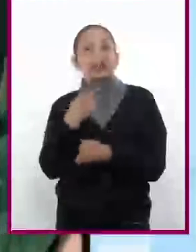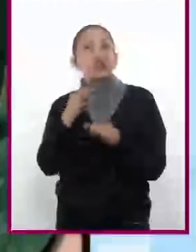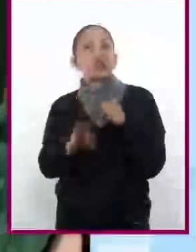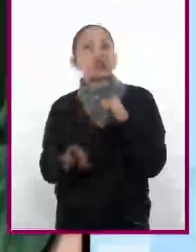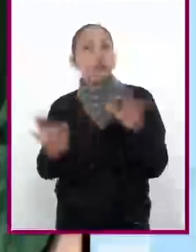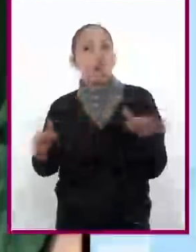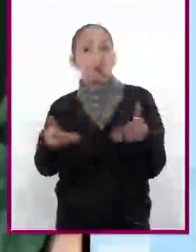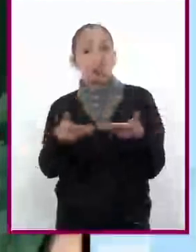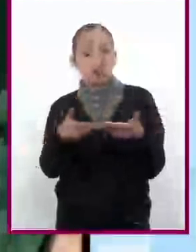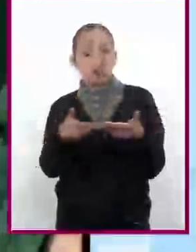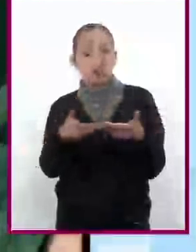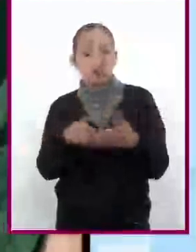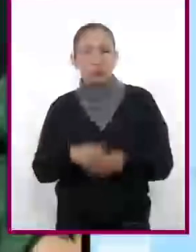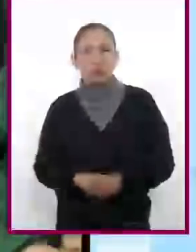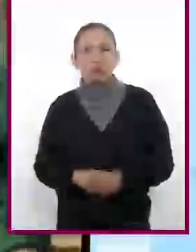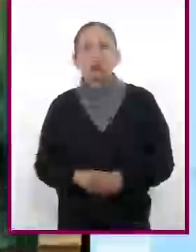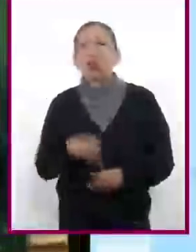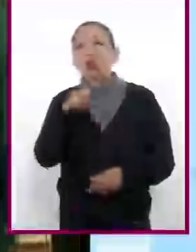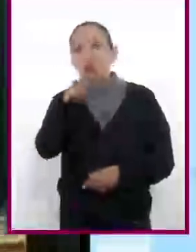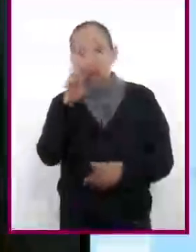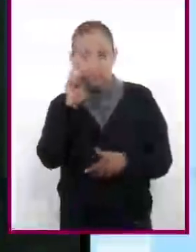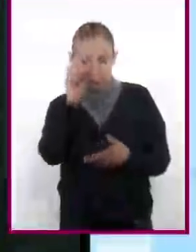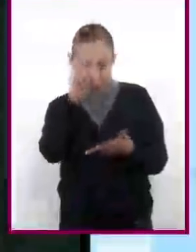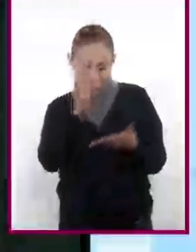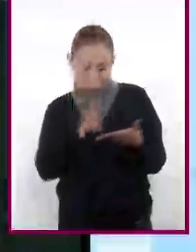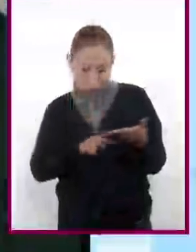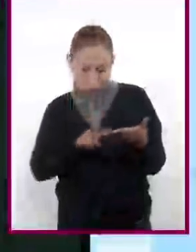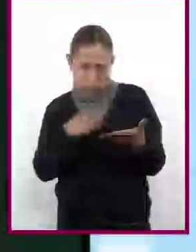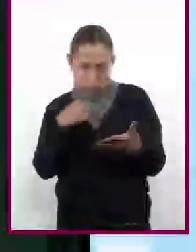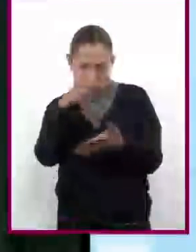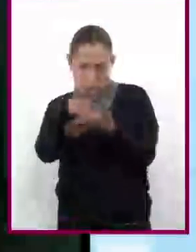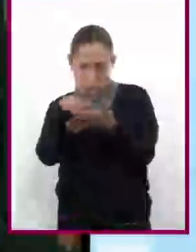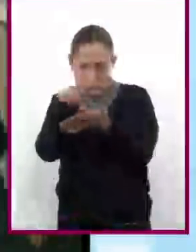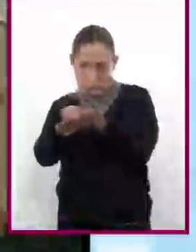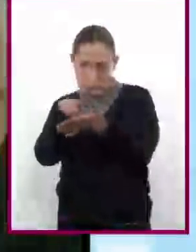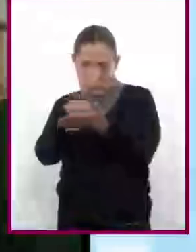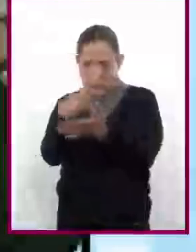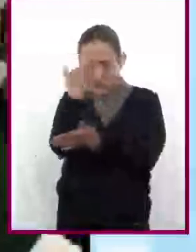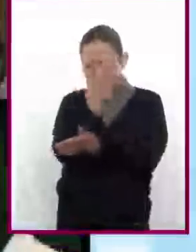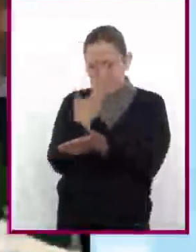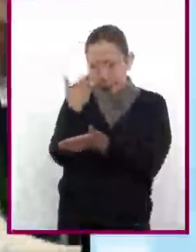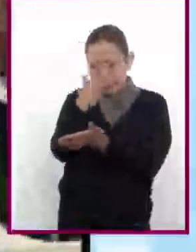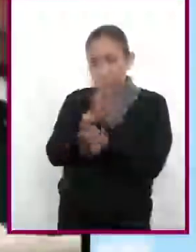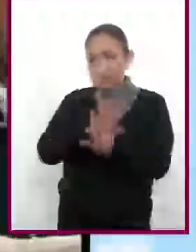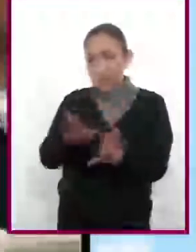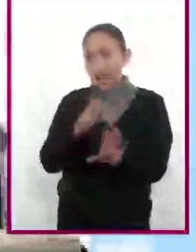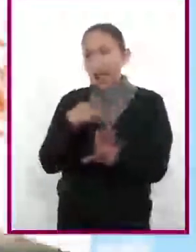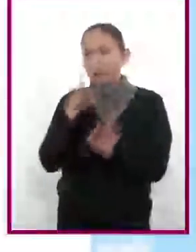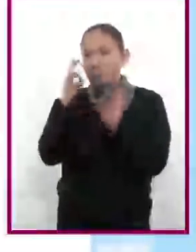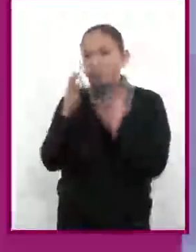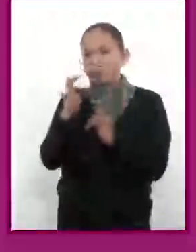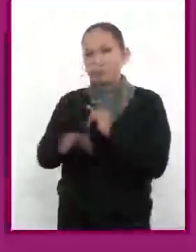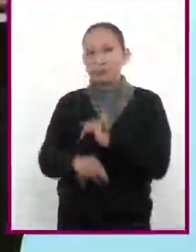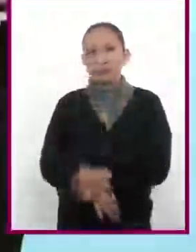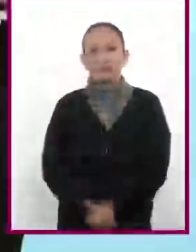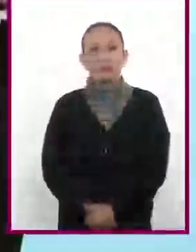nuestras conclusiones. Lean sus reportes para hacer las correcciones necesarias y así tendrán su versión